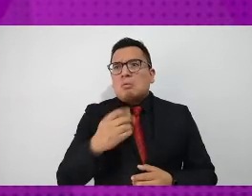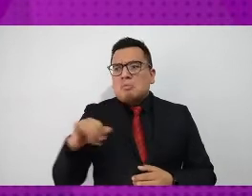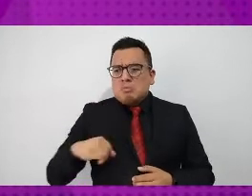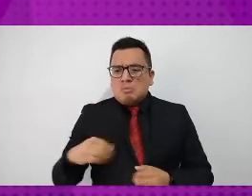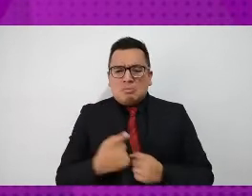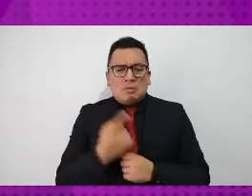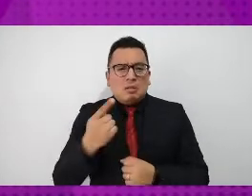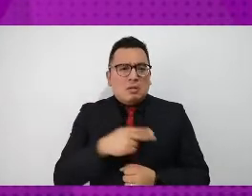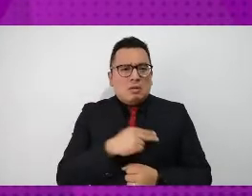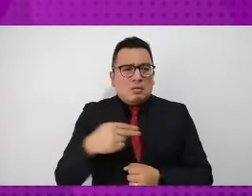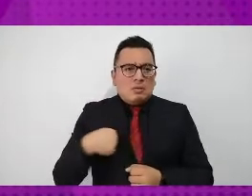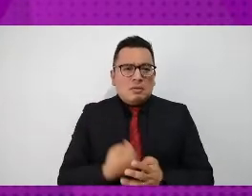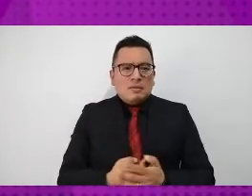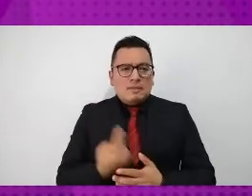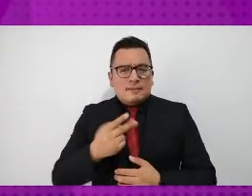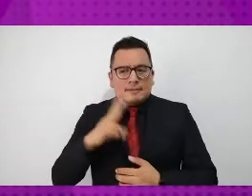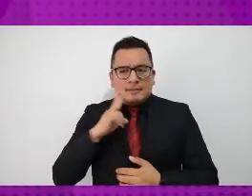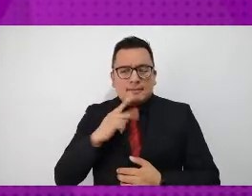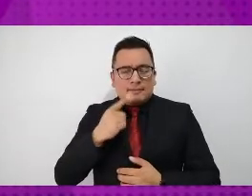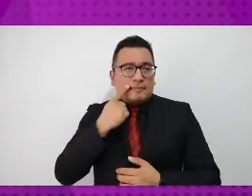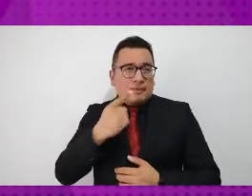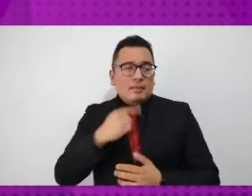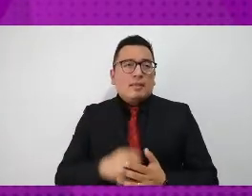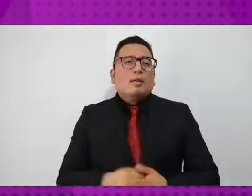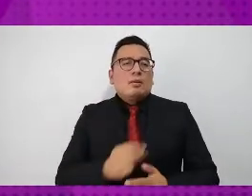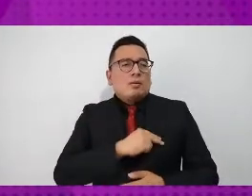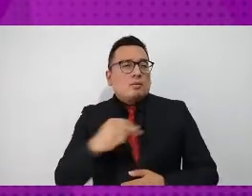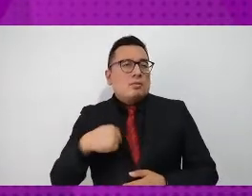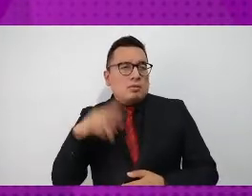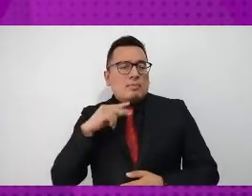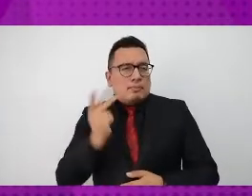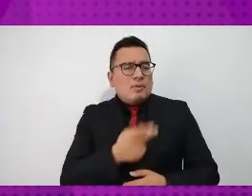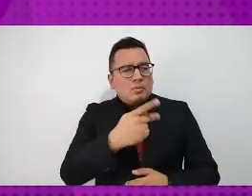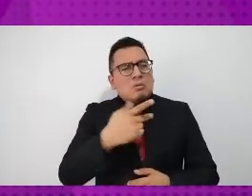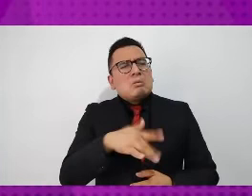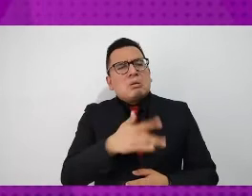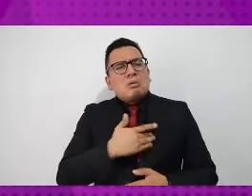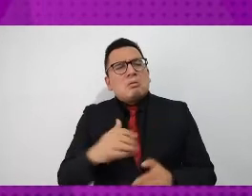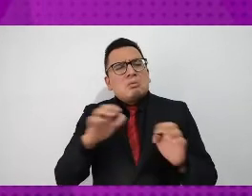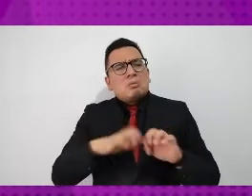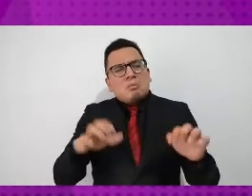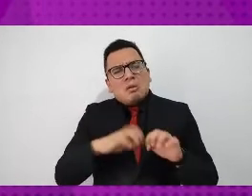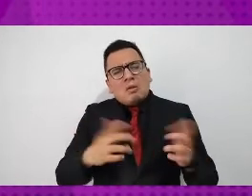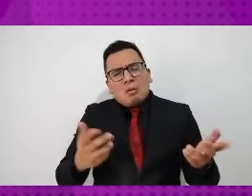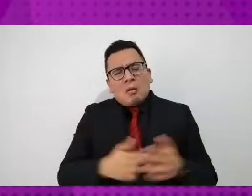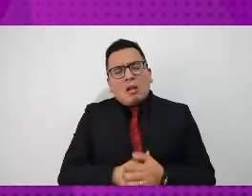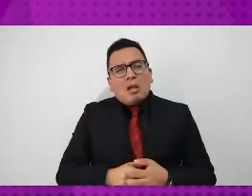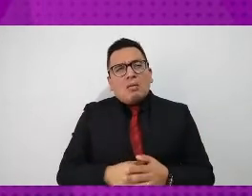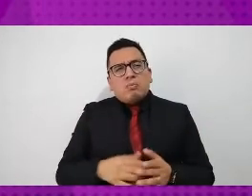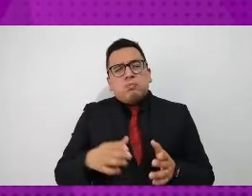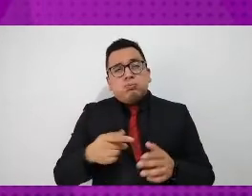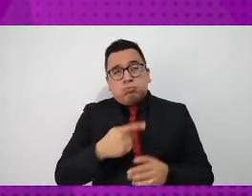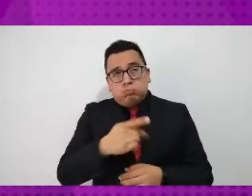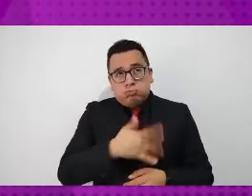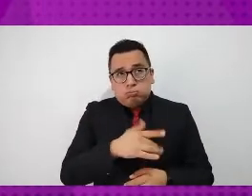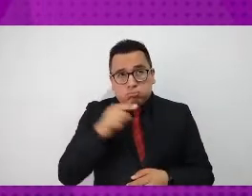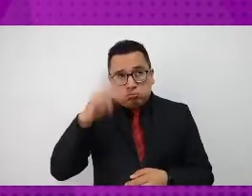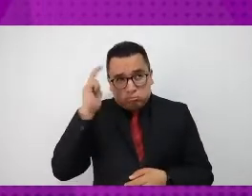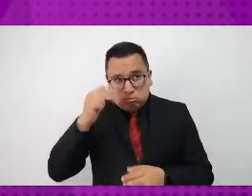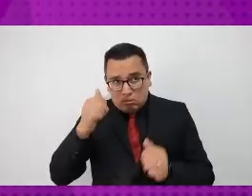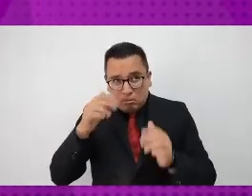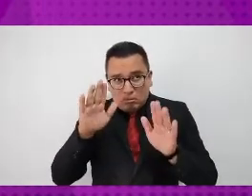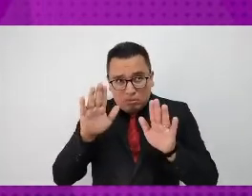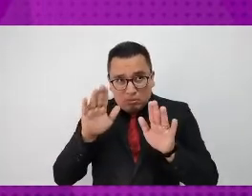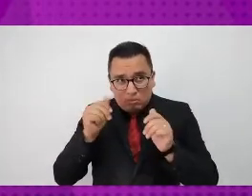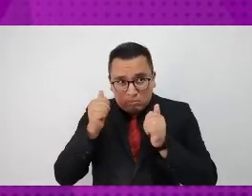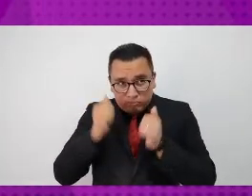interesantes que lo tenemos que seguir replicando por un lado les preguntamos qué opinaban de la horna electrónica si estarían de acuerdo que se implementan en hidalgo